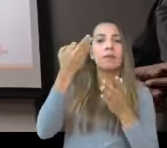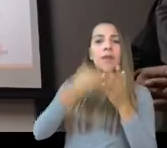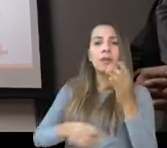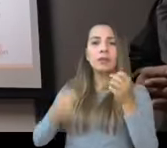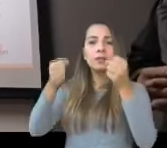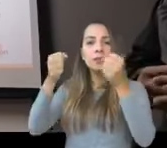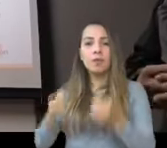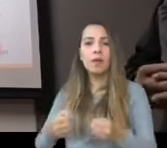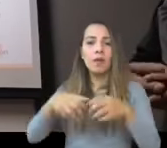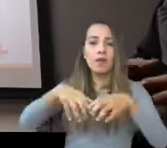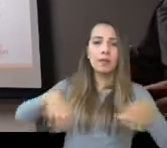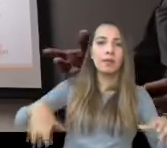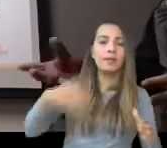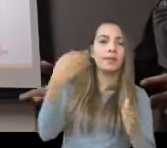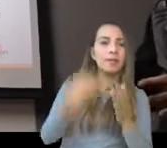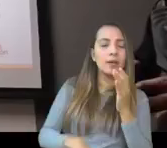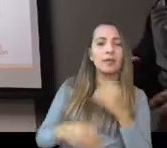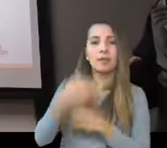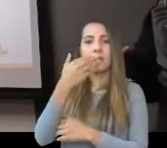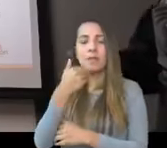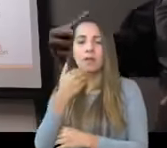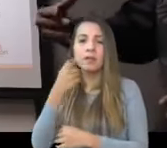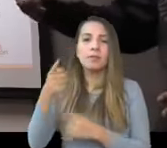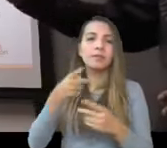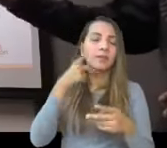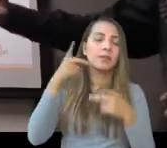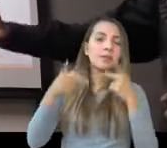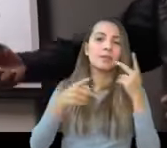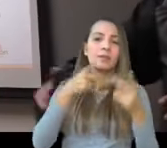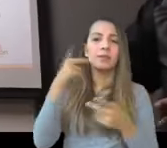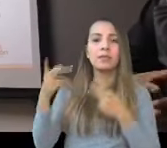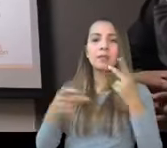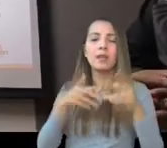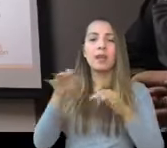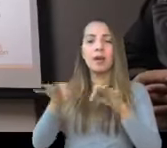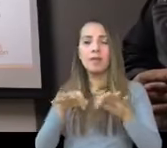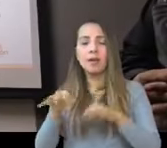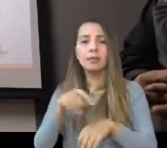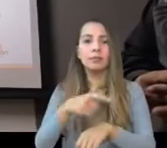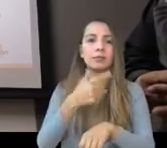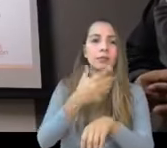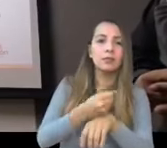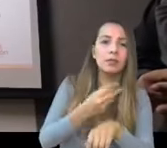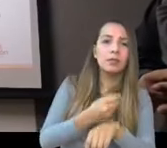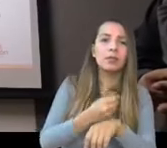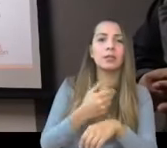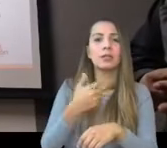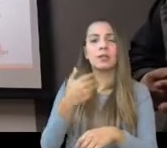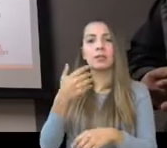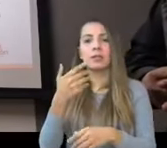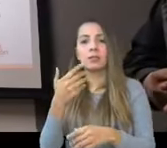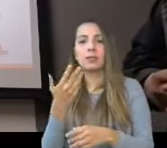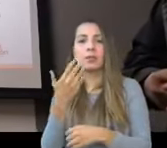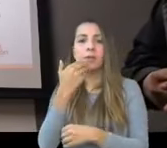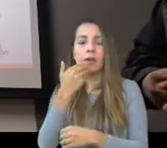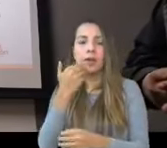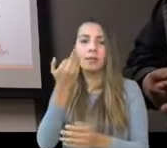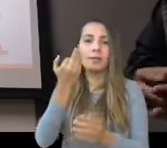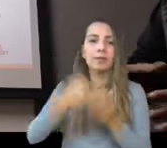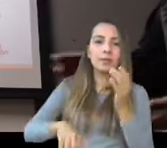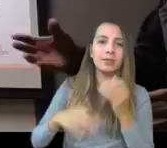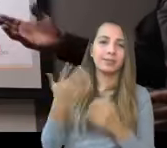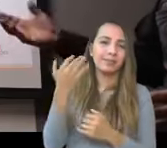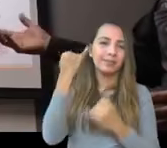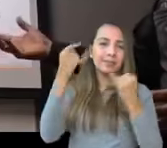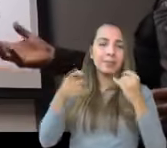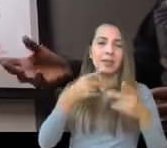la línea, que estamos por encima, que los trabajos que están haciendo ahí en la zona, que no hay, pues imagínense,